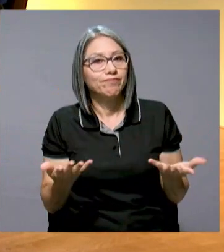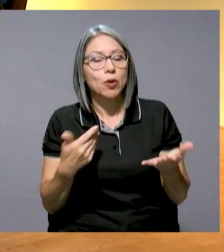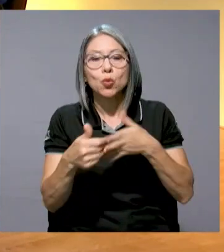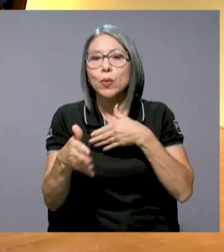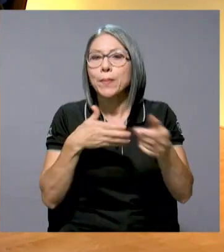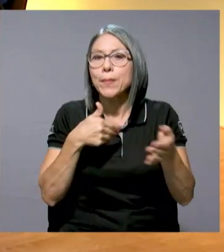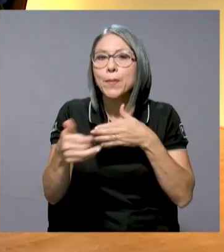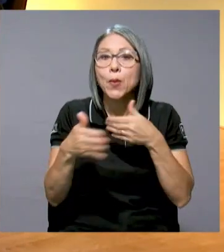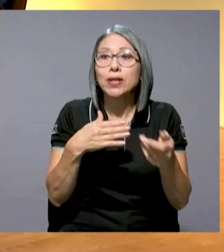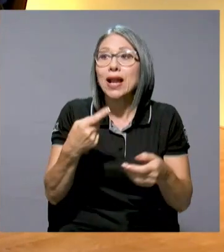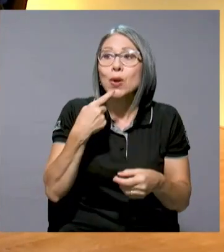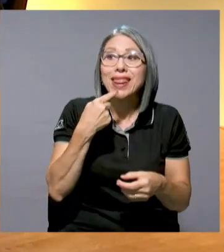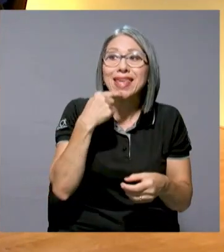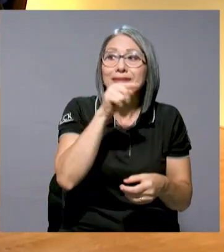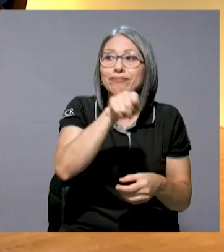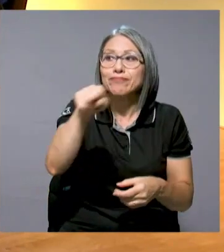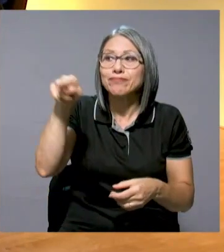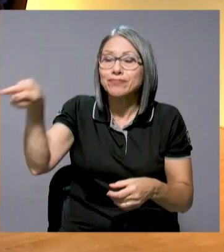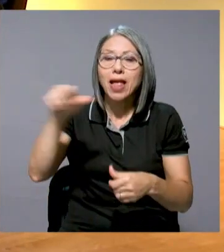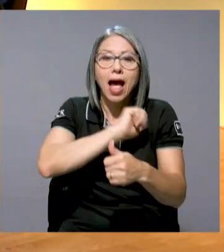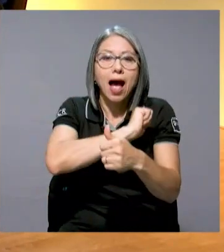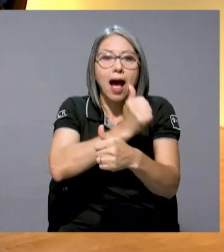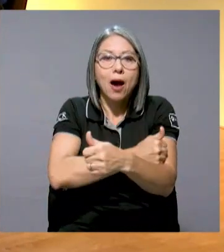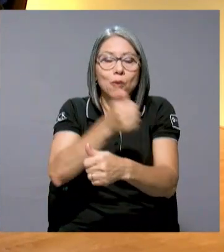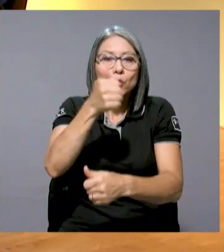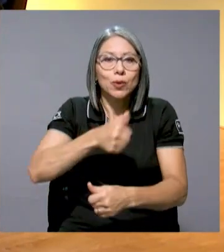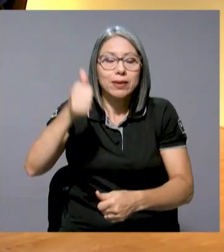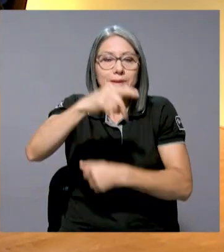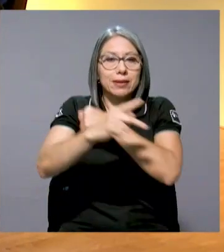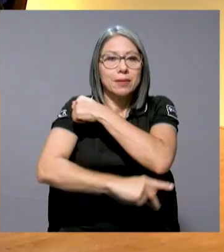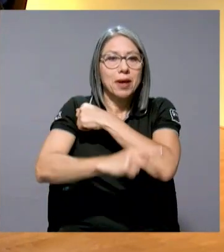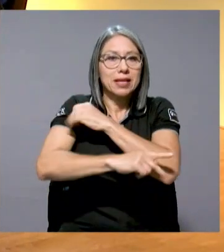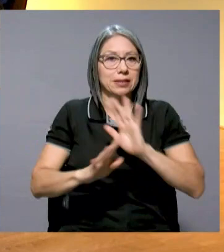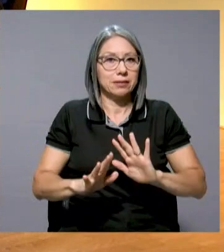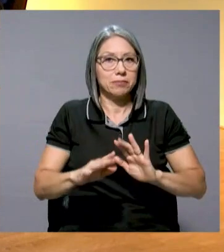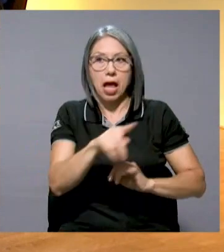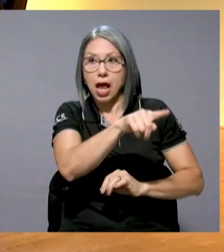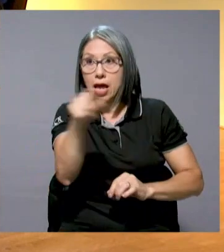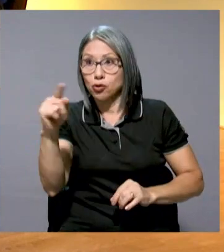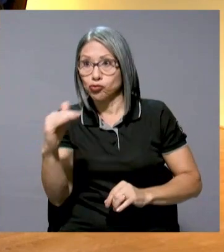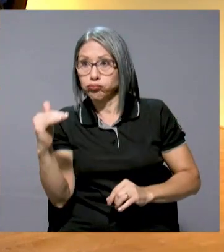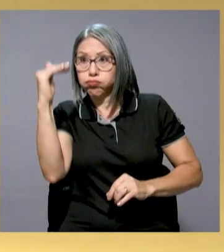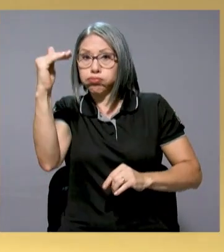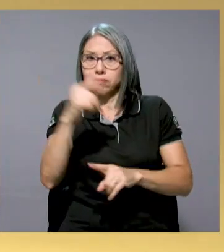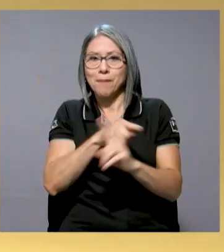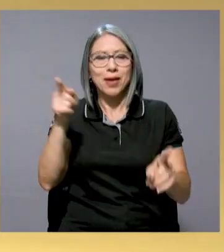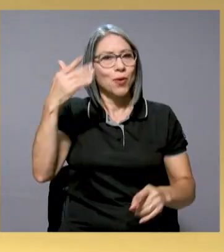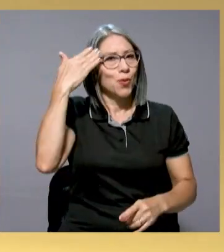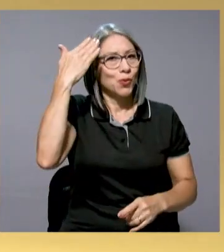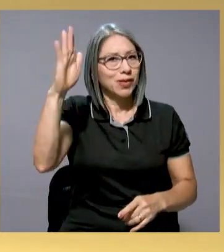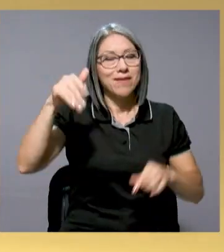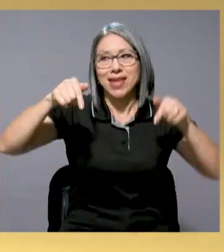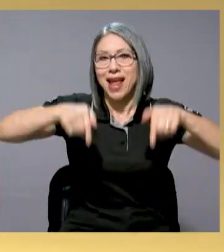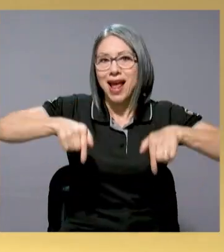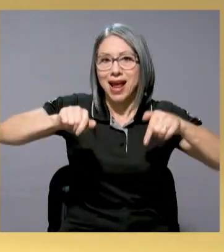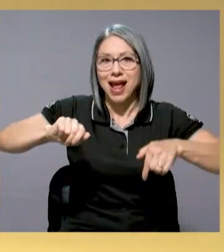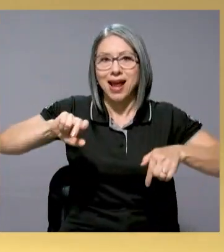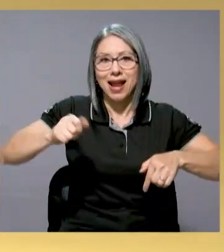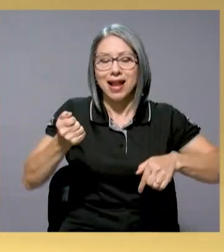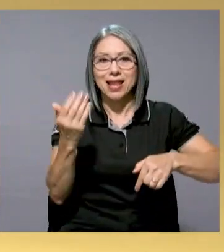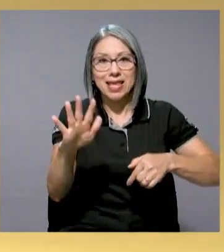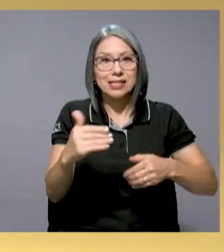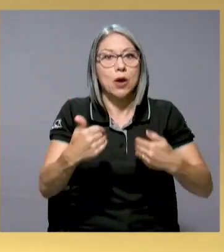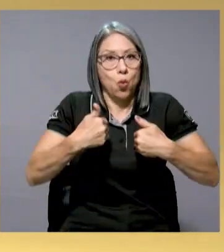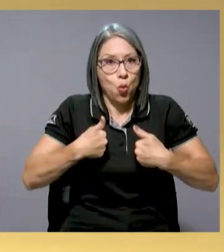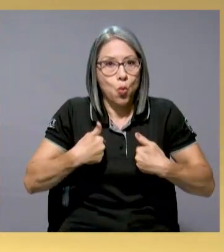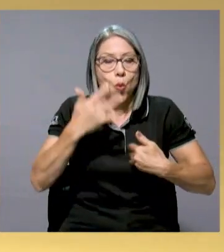importa lo que digan las autoridades del país, serán muy autoridades, pero no saben que en el canal hubo COVID